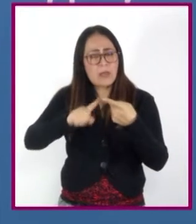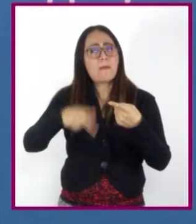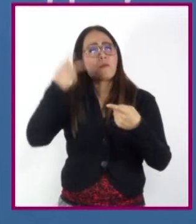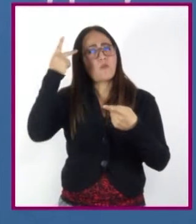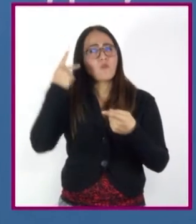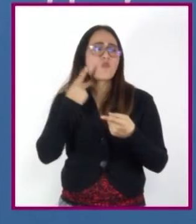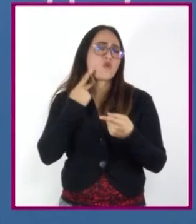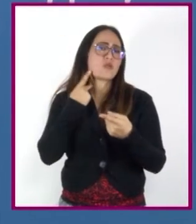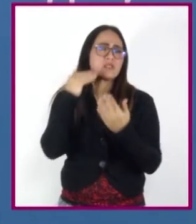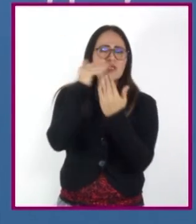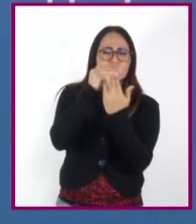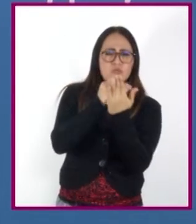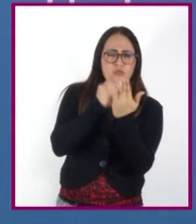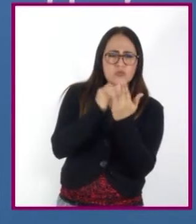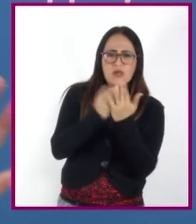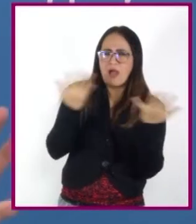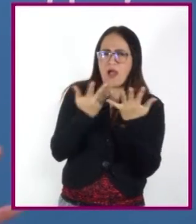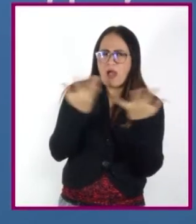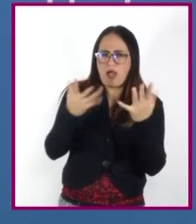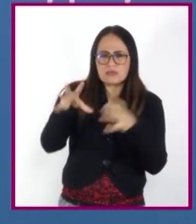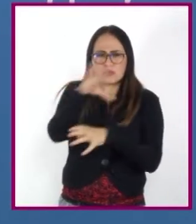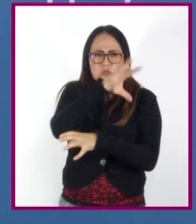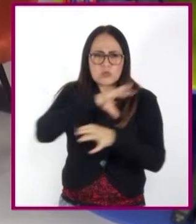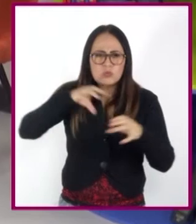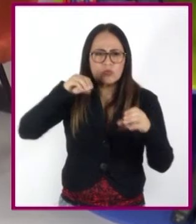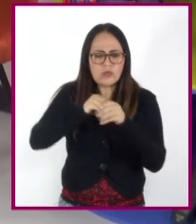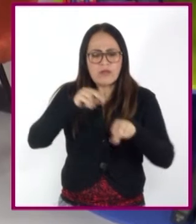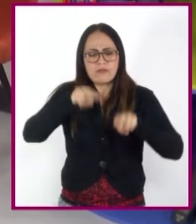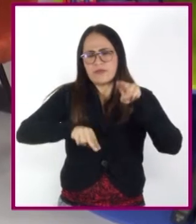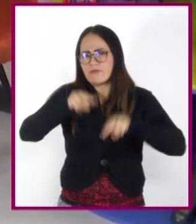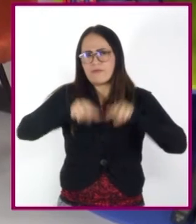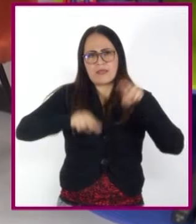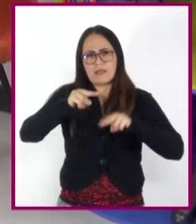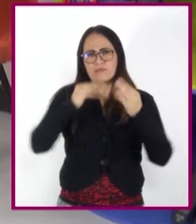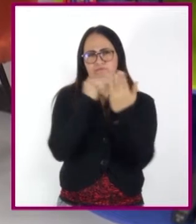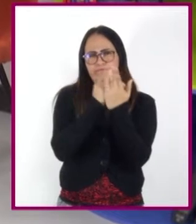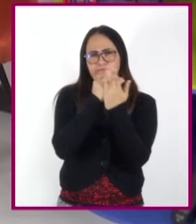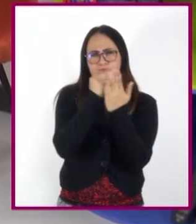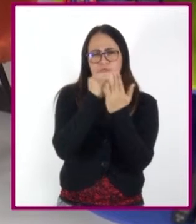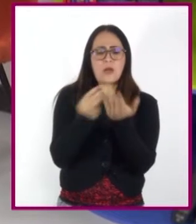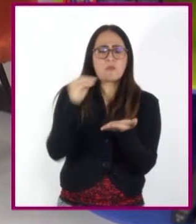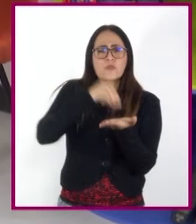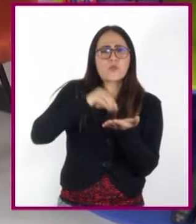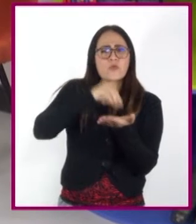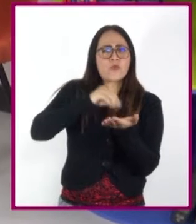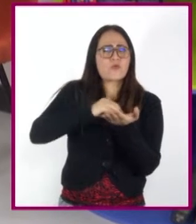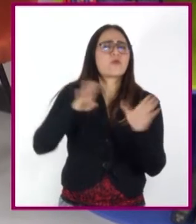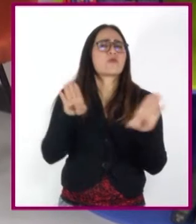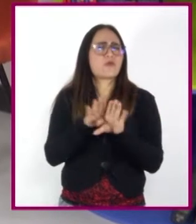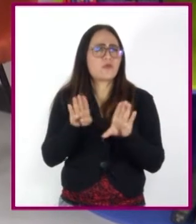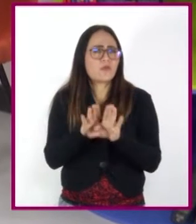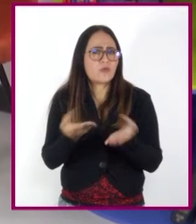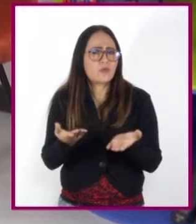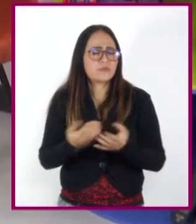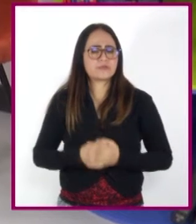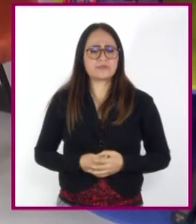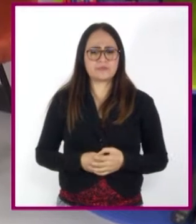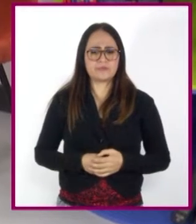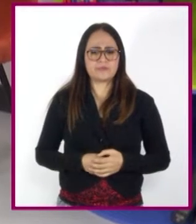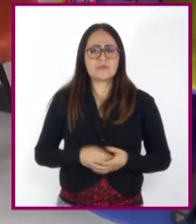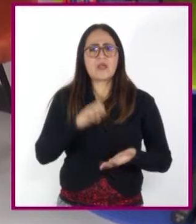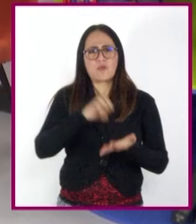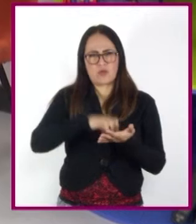y prácticas de inclusión a todo nivel. ¿Cómo se puede lograr esto, Evelyn? Por ejemplo, a